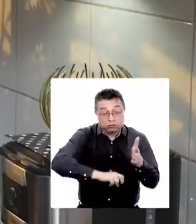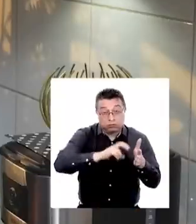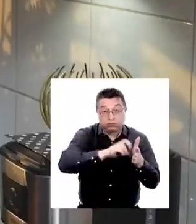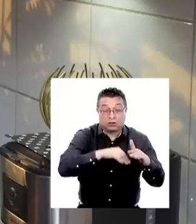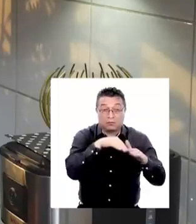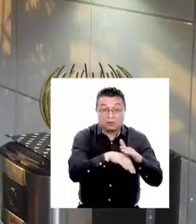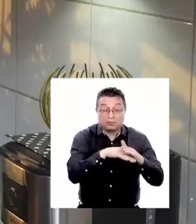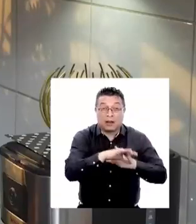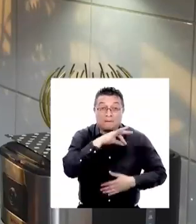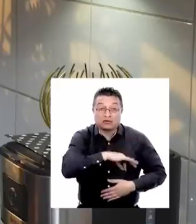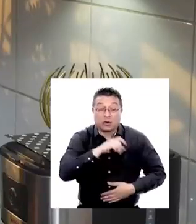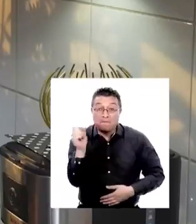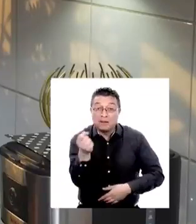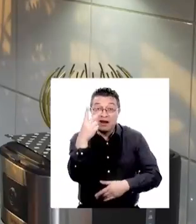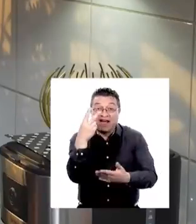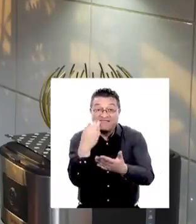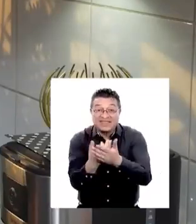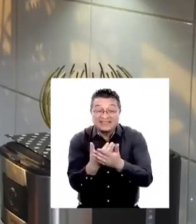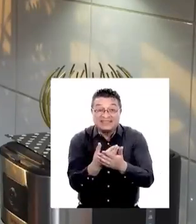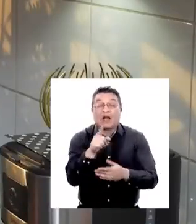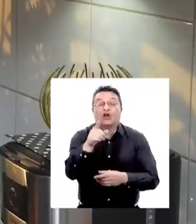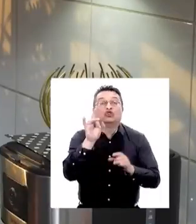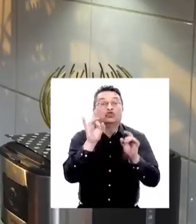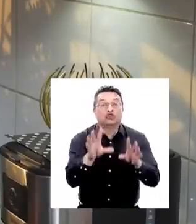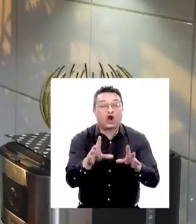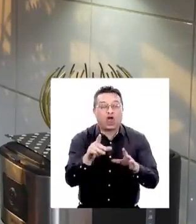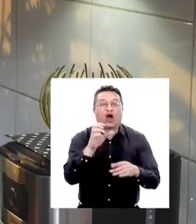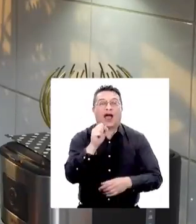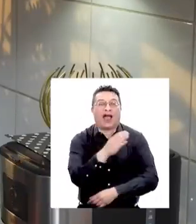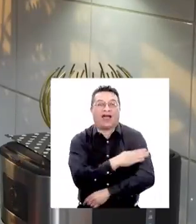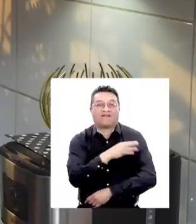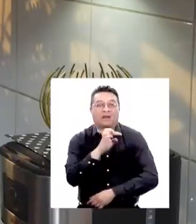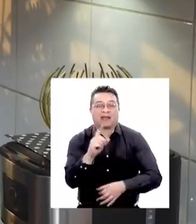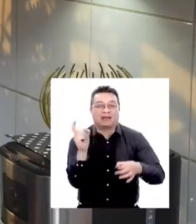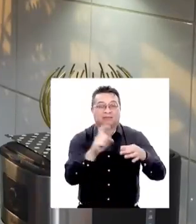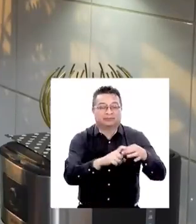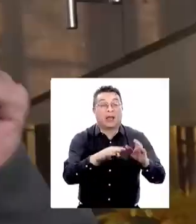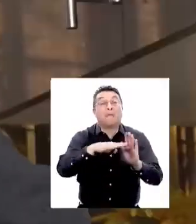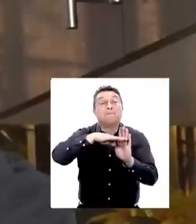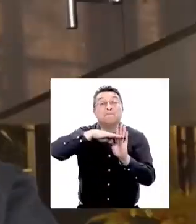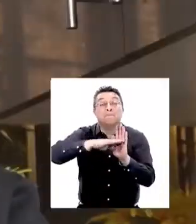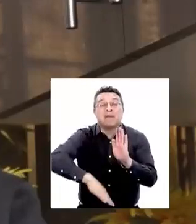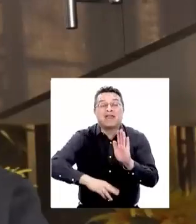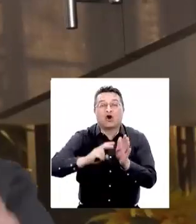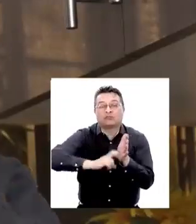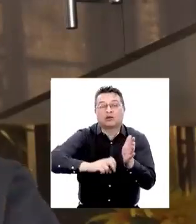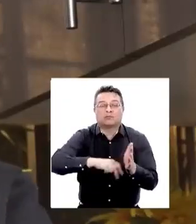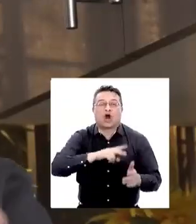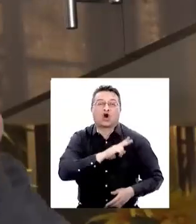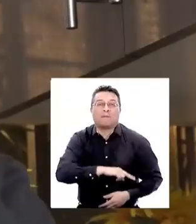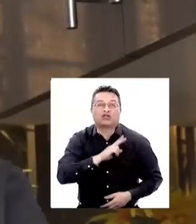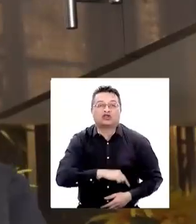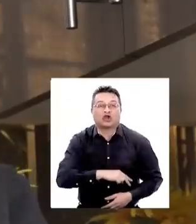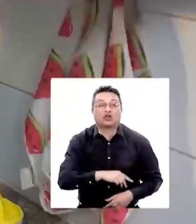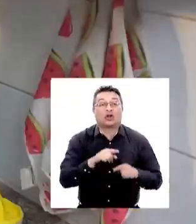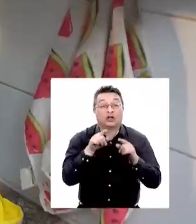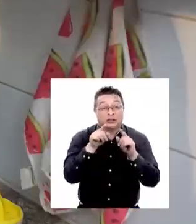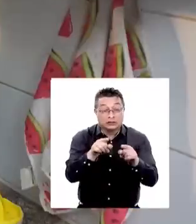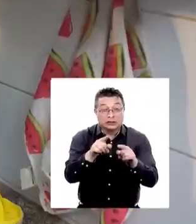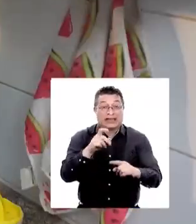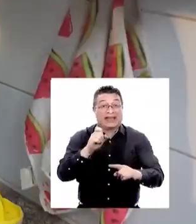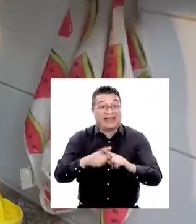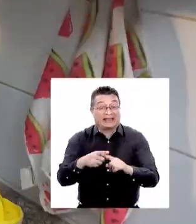o ahorrar para pensión por primera vez, solo se puede hacer en la AFP que cobra menor costo de comisión.